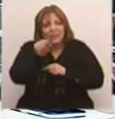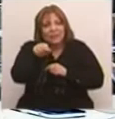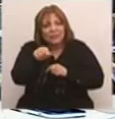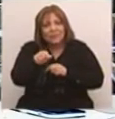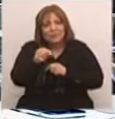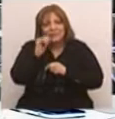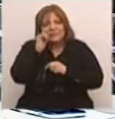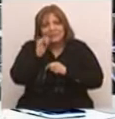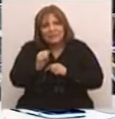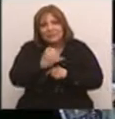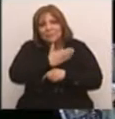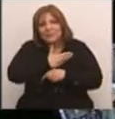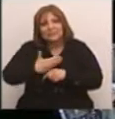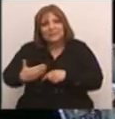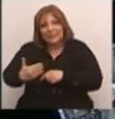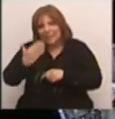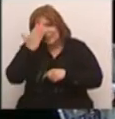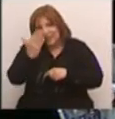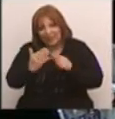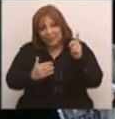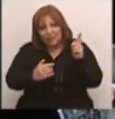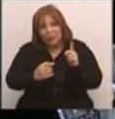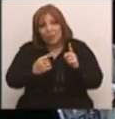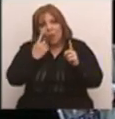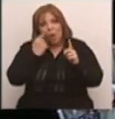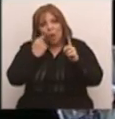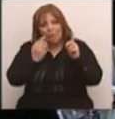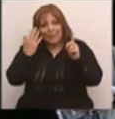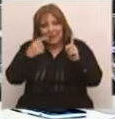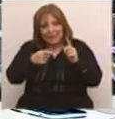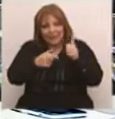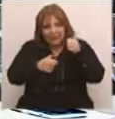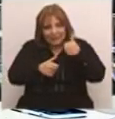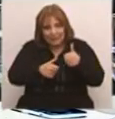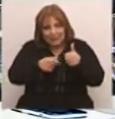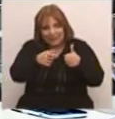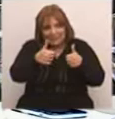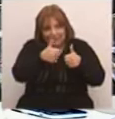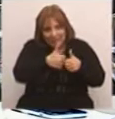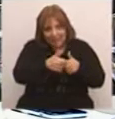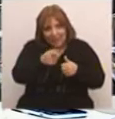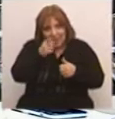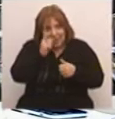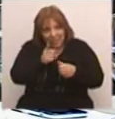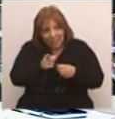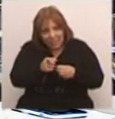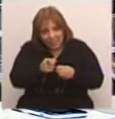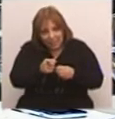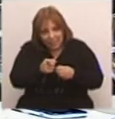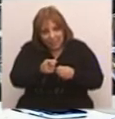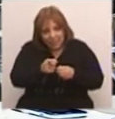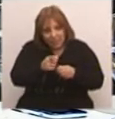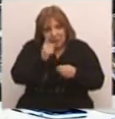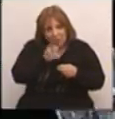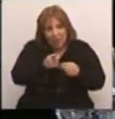Si el presidente del Frente Amplio hubiera sido un hombre cuando tú estabas, ¿se le hubiera exigido